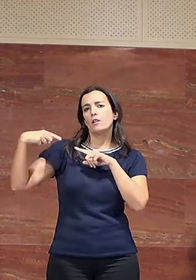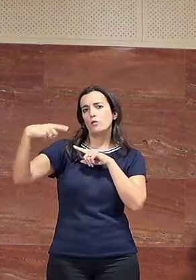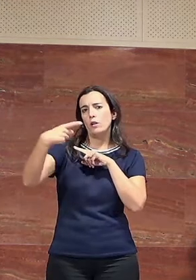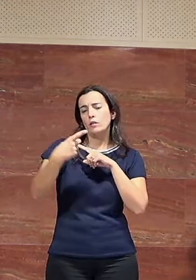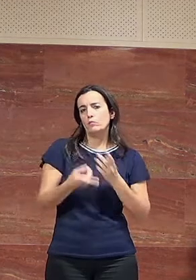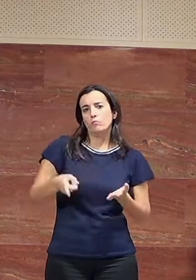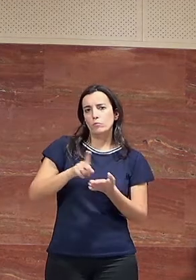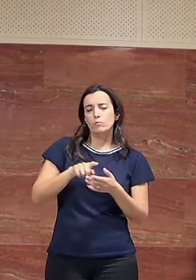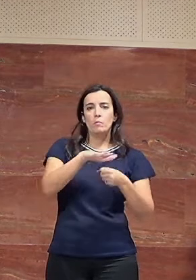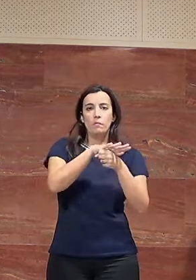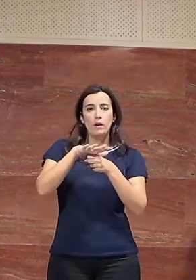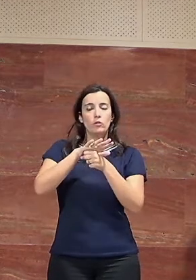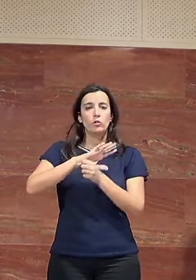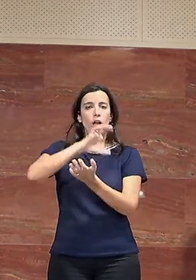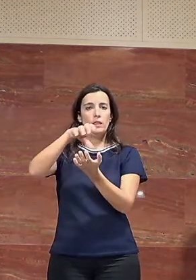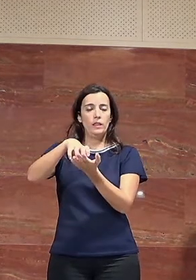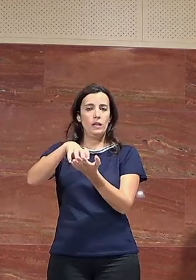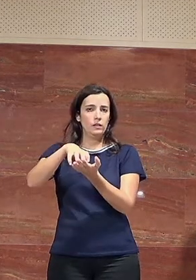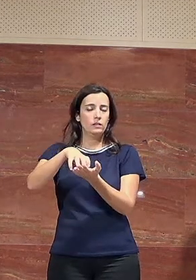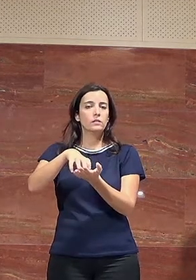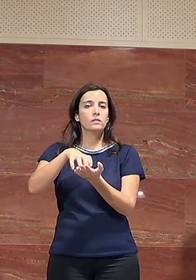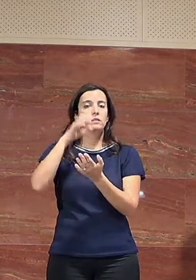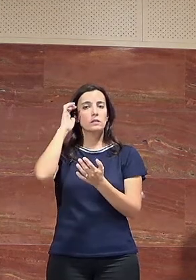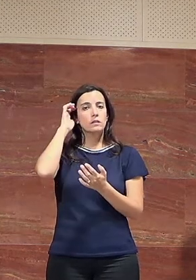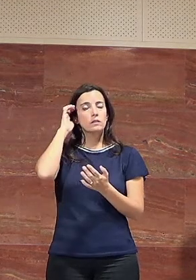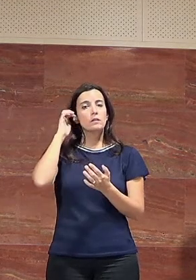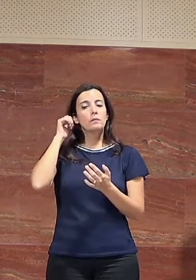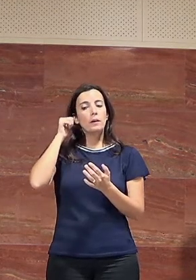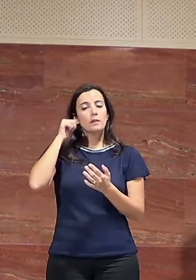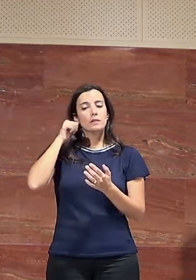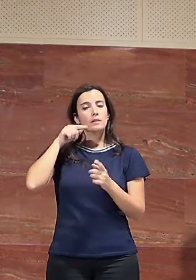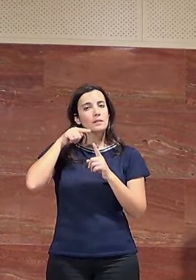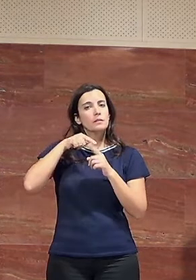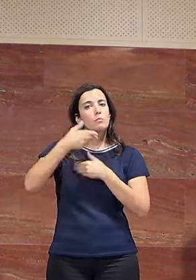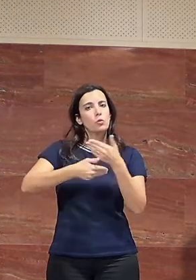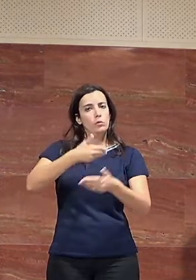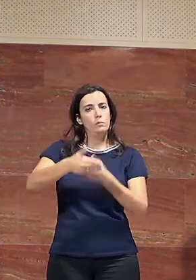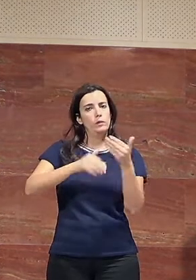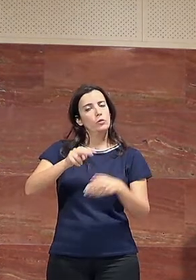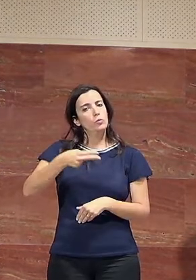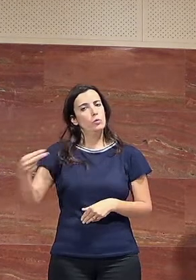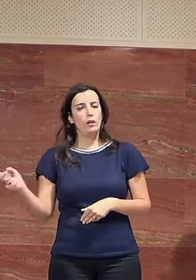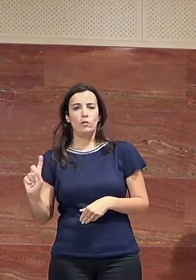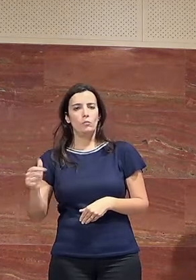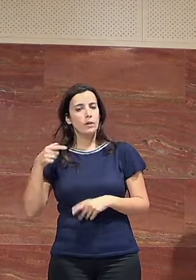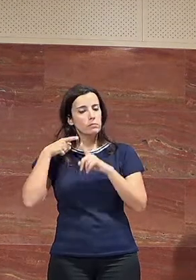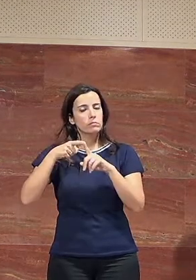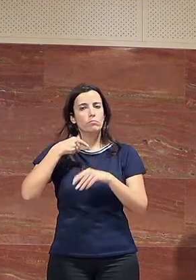los barrios y de las aldeas. Luego la novedad está mucho más en el procedimiento que en el propio resultado.